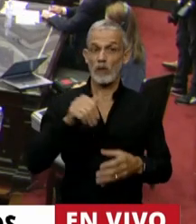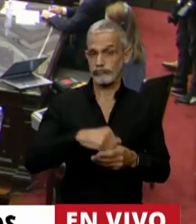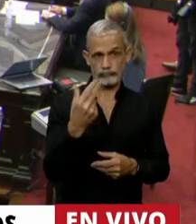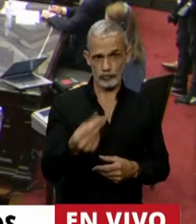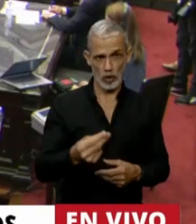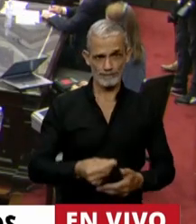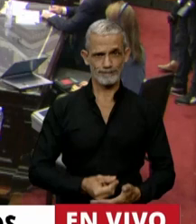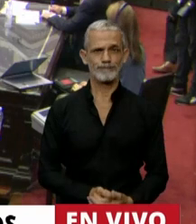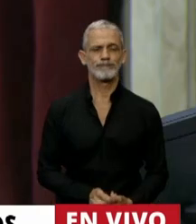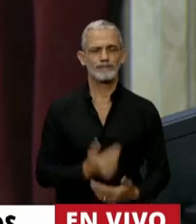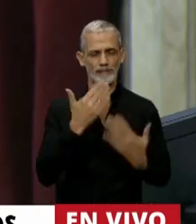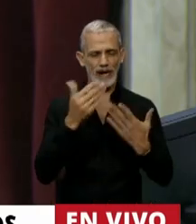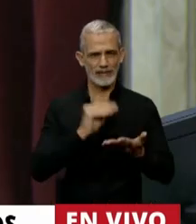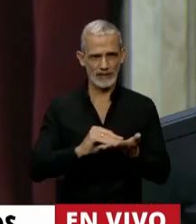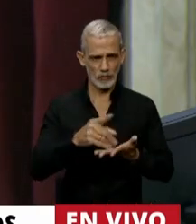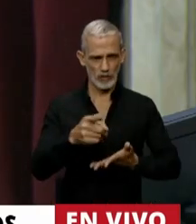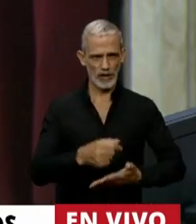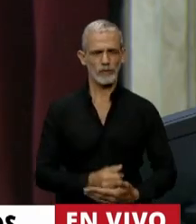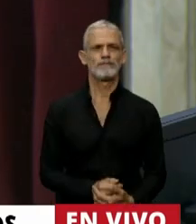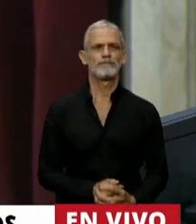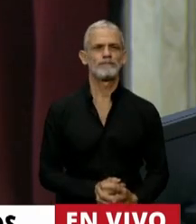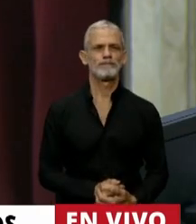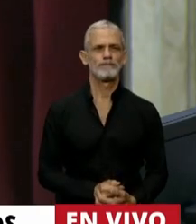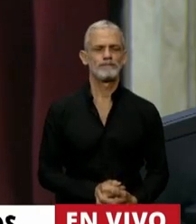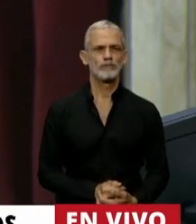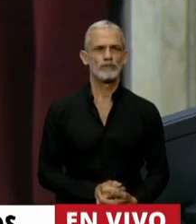Negativo, presidente. Gracias, diputado Petri.